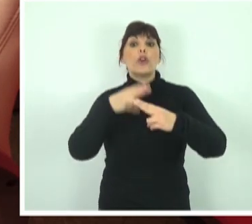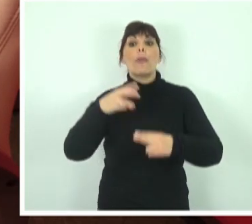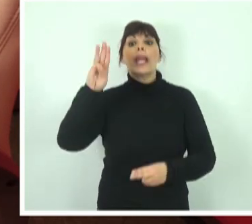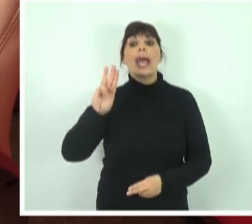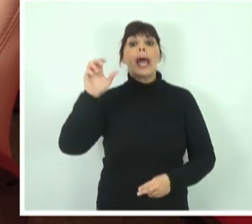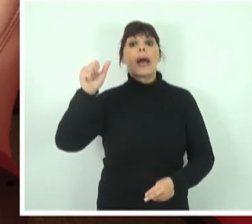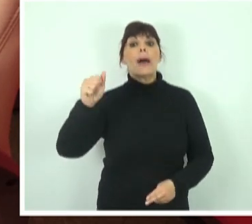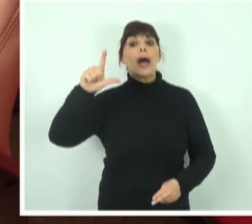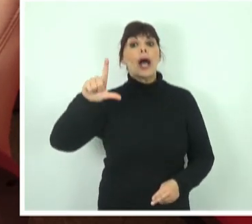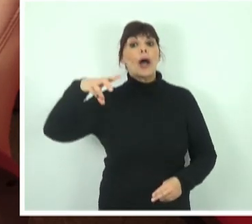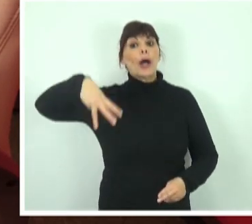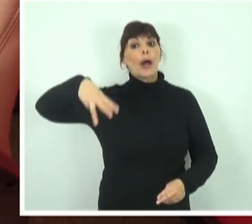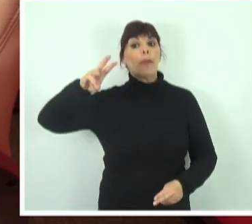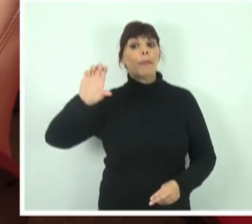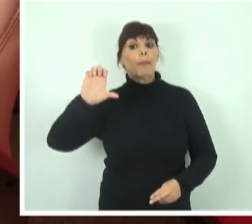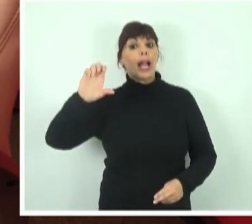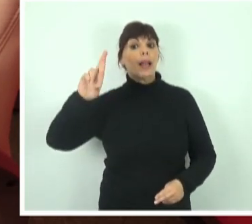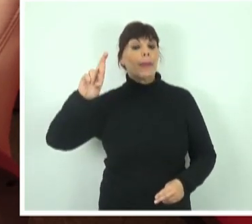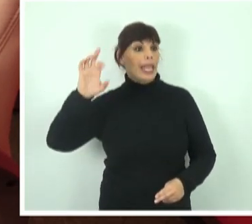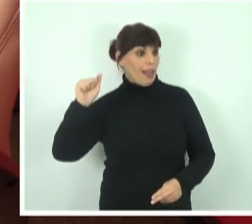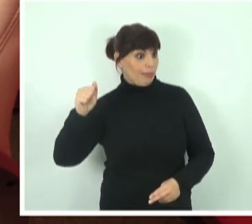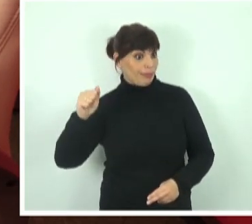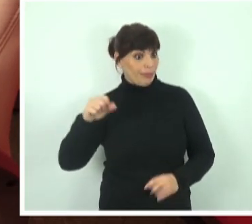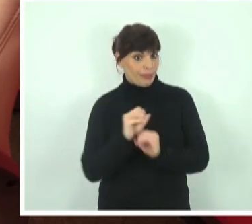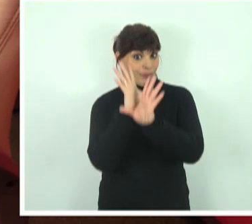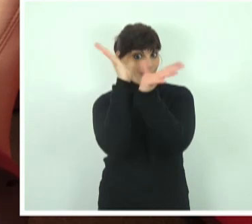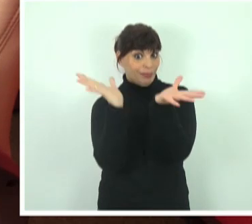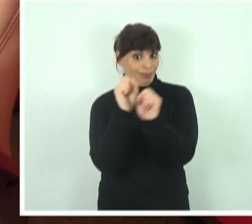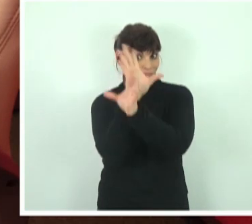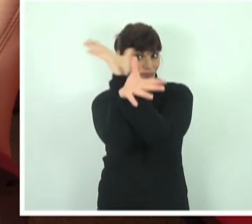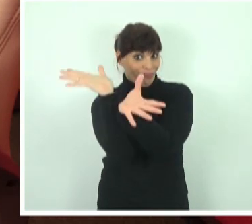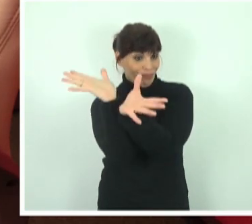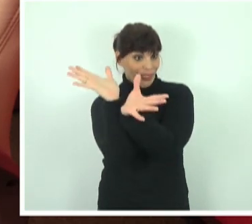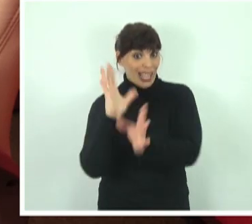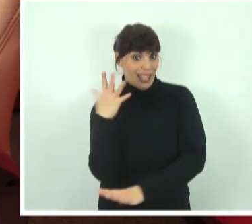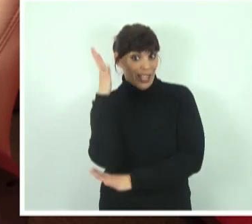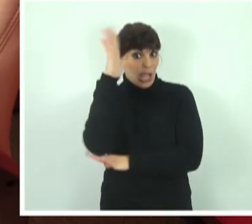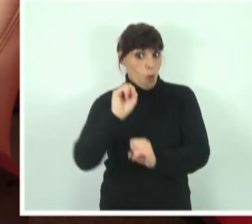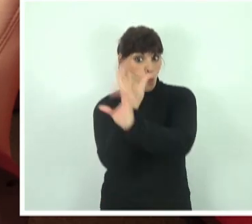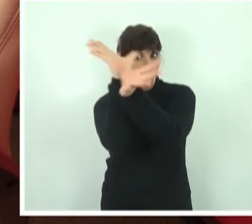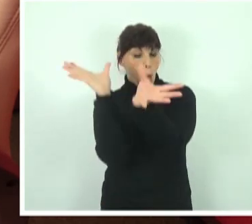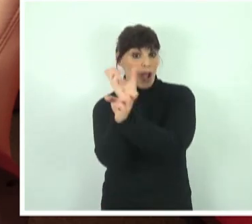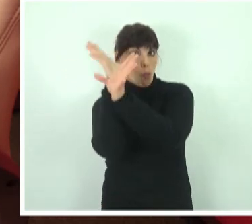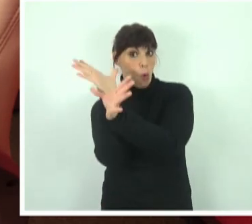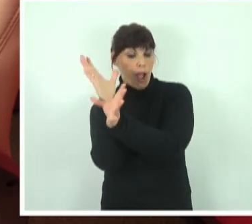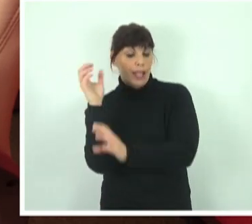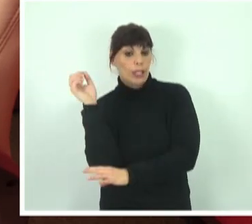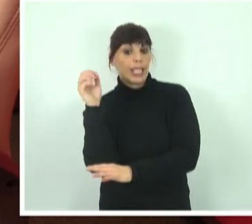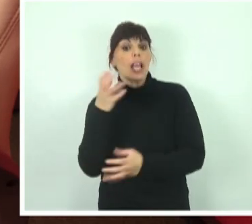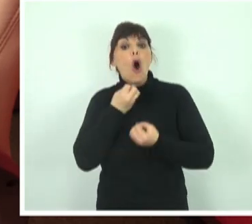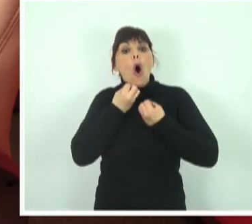hay palmeras. ¿Qué pasan con ellas? Ellas saben doblarse, y cuando pasa el